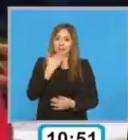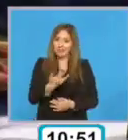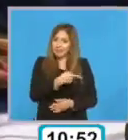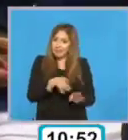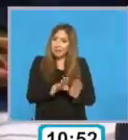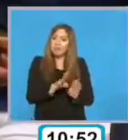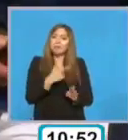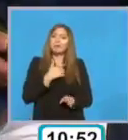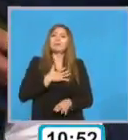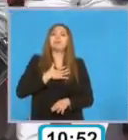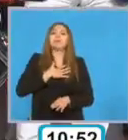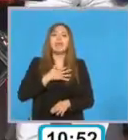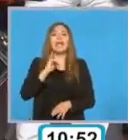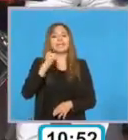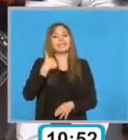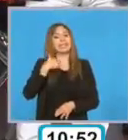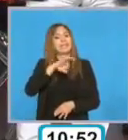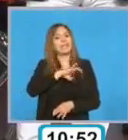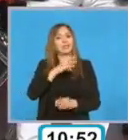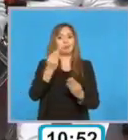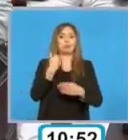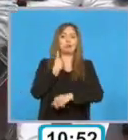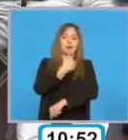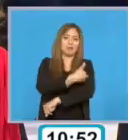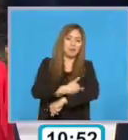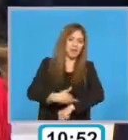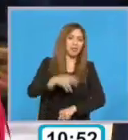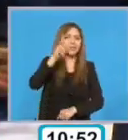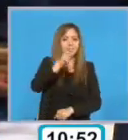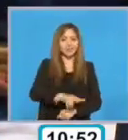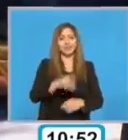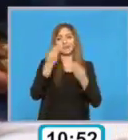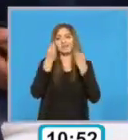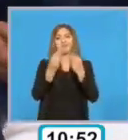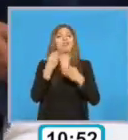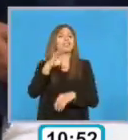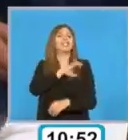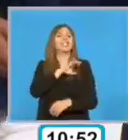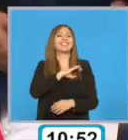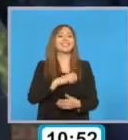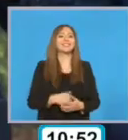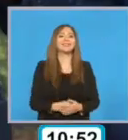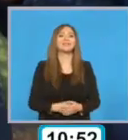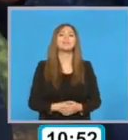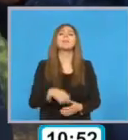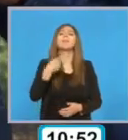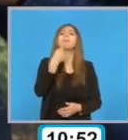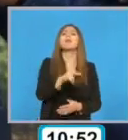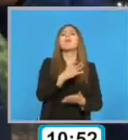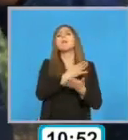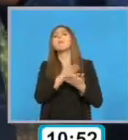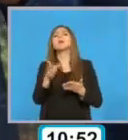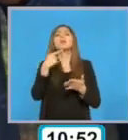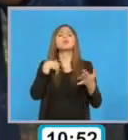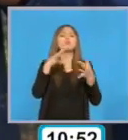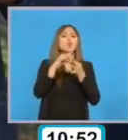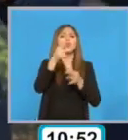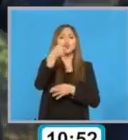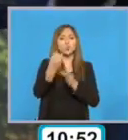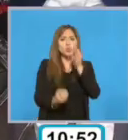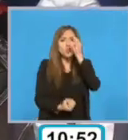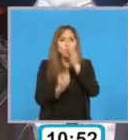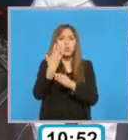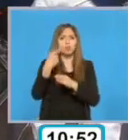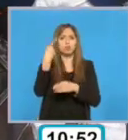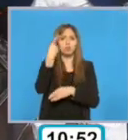Pues bien, quiero mucho a mi familia. Sí, mucho a mi Ese es familia, el amor al mundo, verdadero. todo. Muy bien. Oye, cuéntanos ya de lo nuevo.